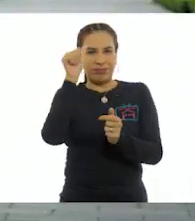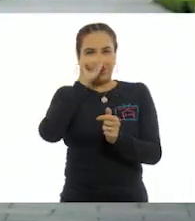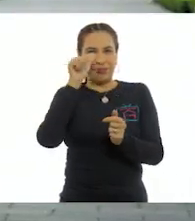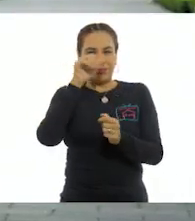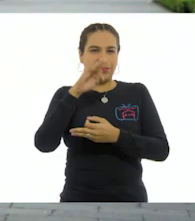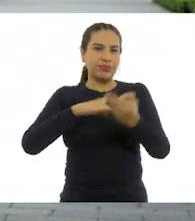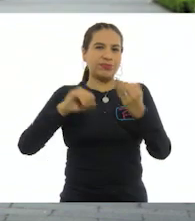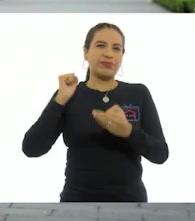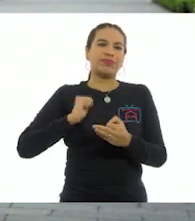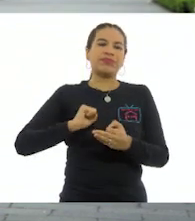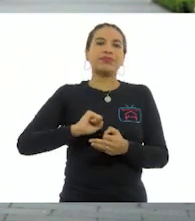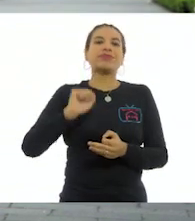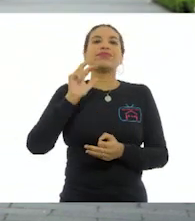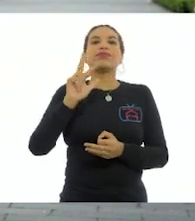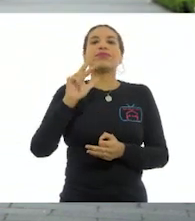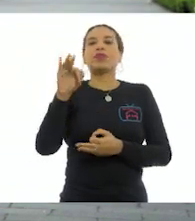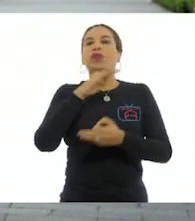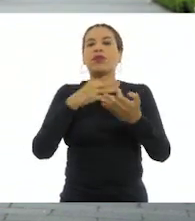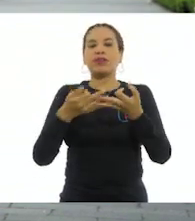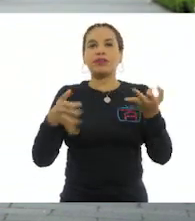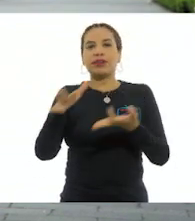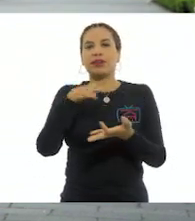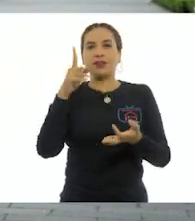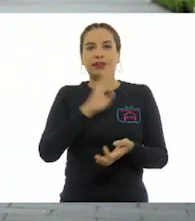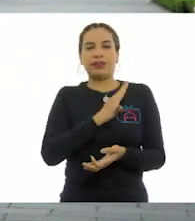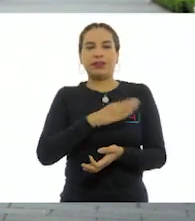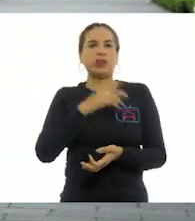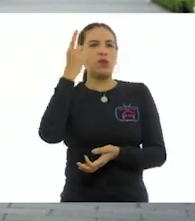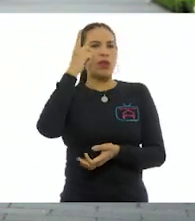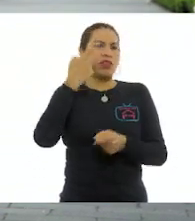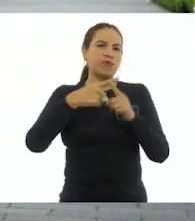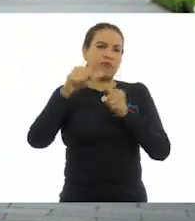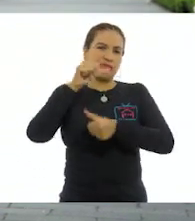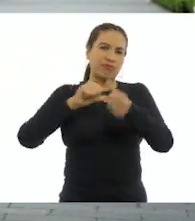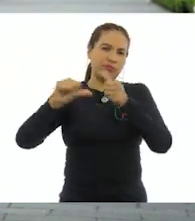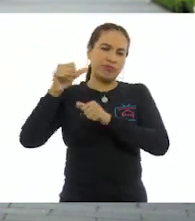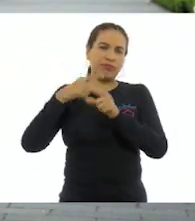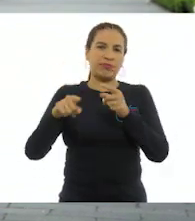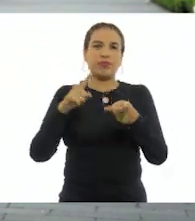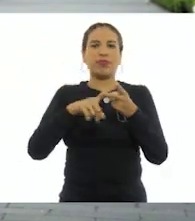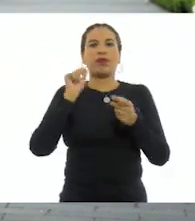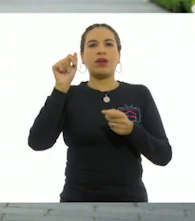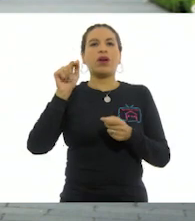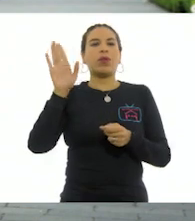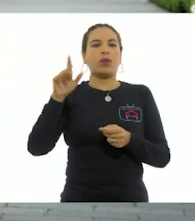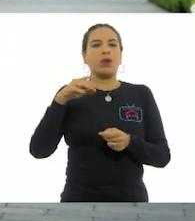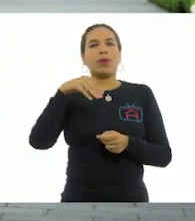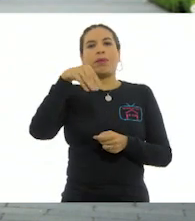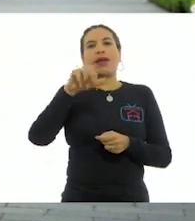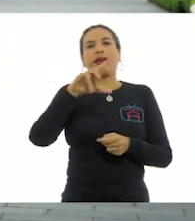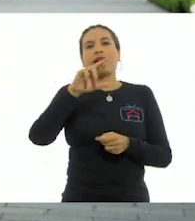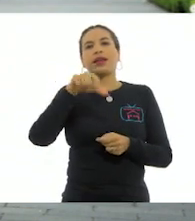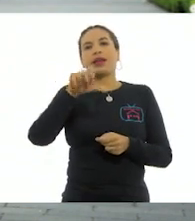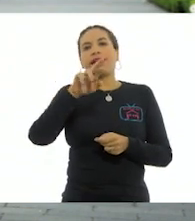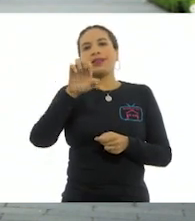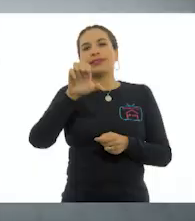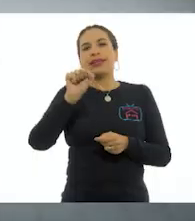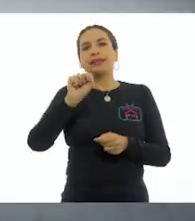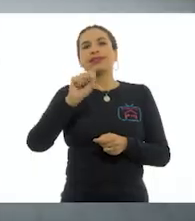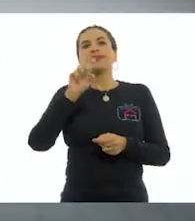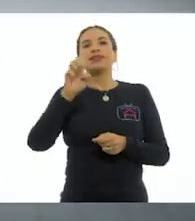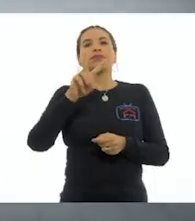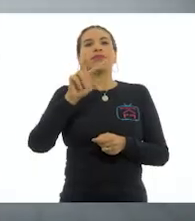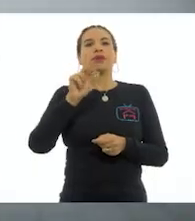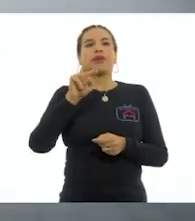todos los territorios españoles, la hacienda tuvo diversos dueños, entre otros los marqueses de Vivanco, familia también muy rica, virreinal.